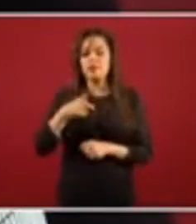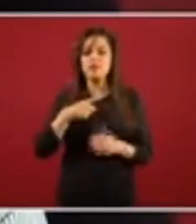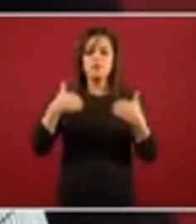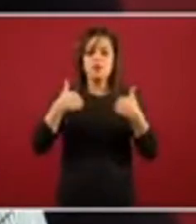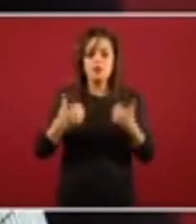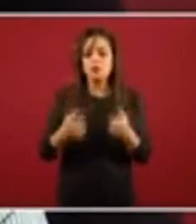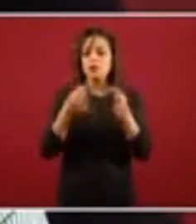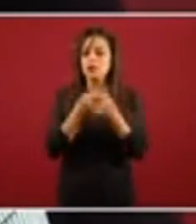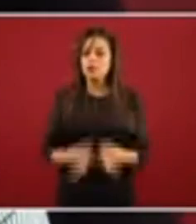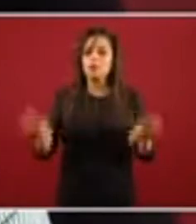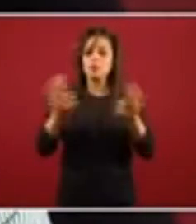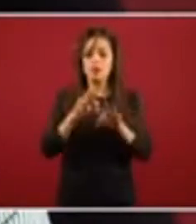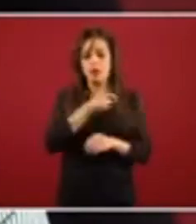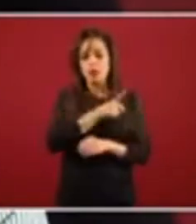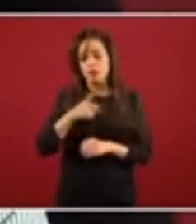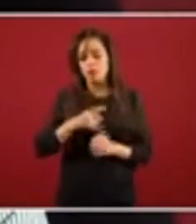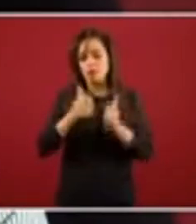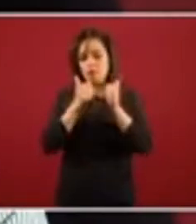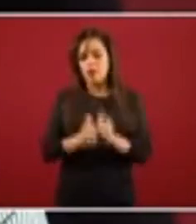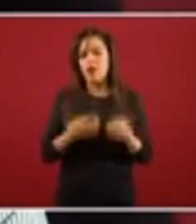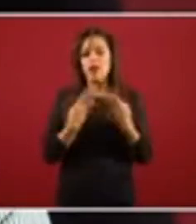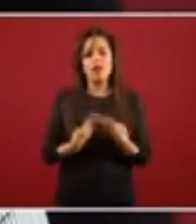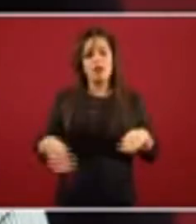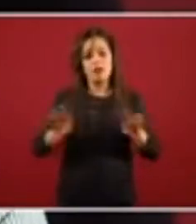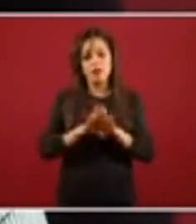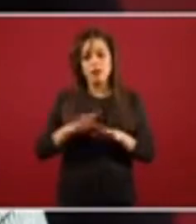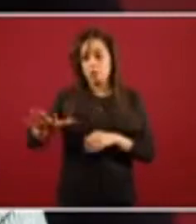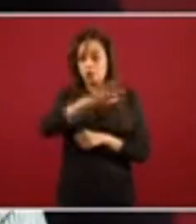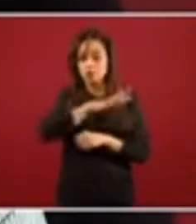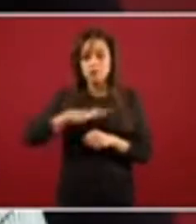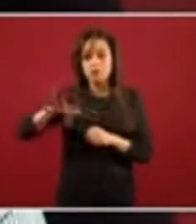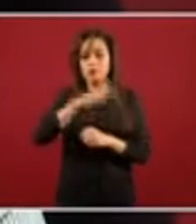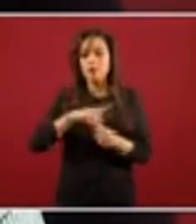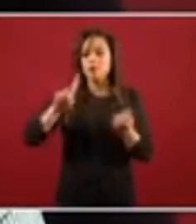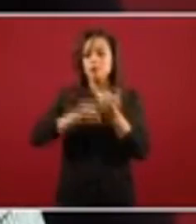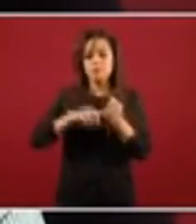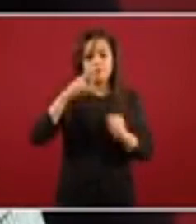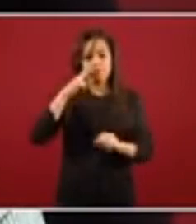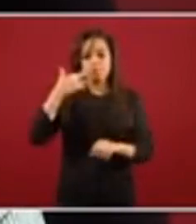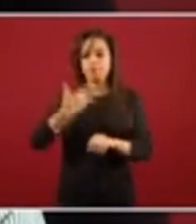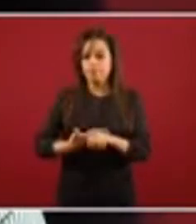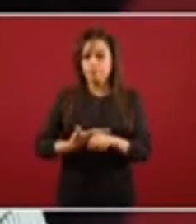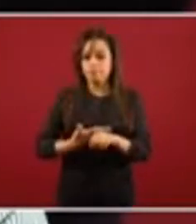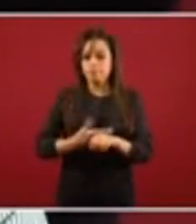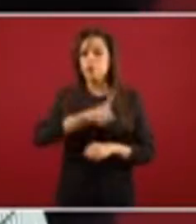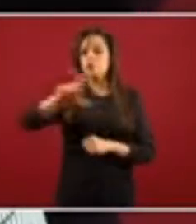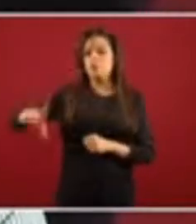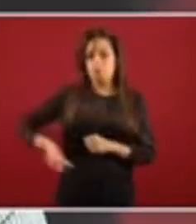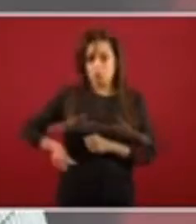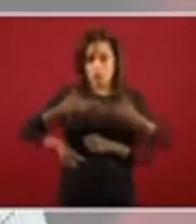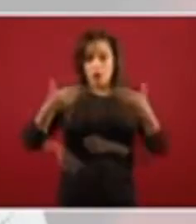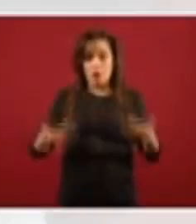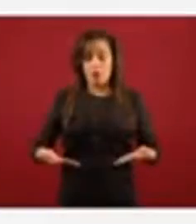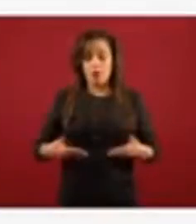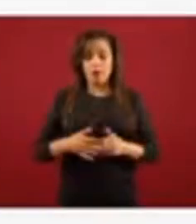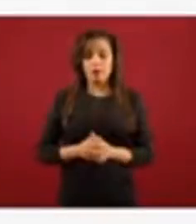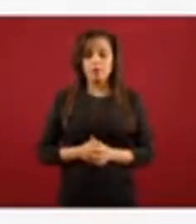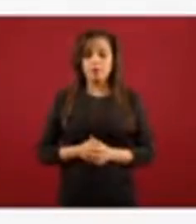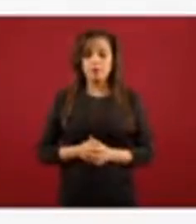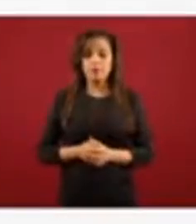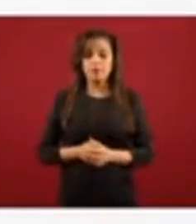la responsabilidad de todas y todos, en el gobierno, en el sector privado, en el sector social. Actualización,